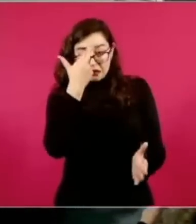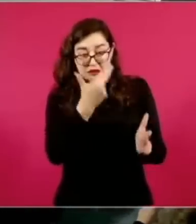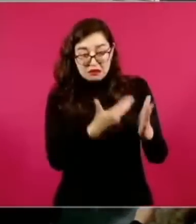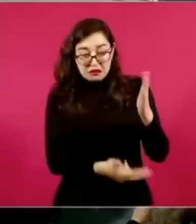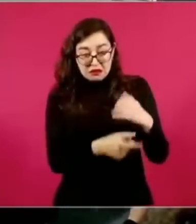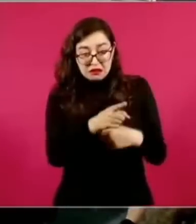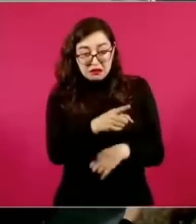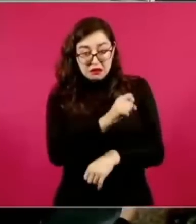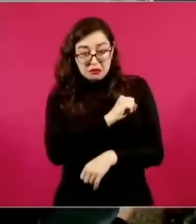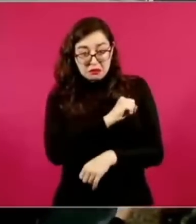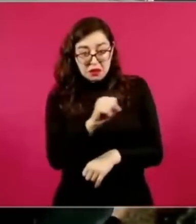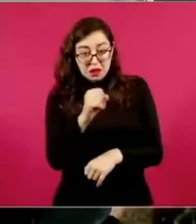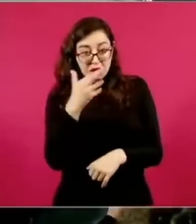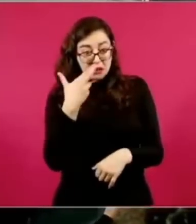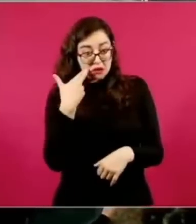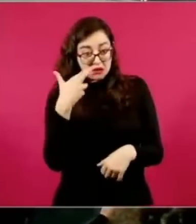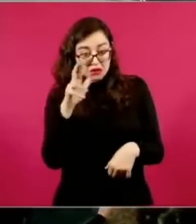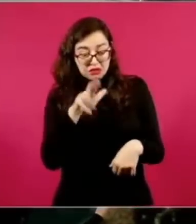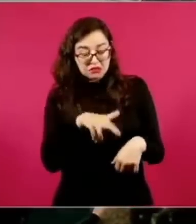que